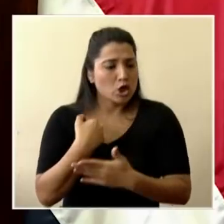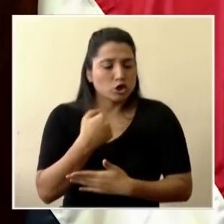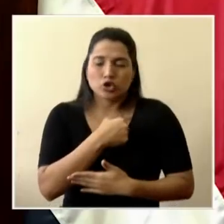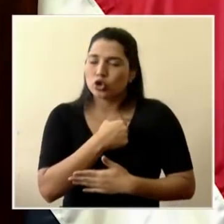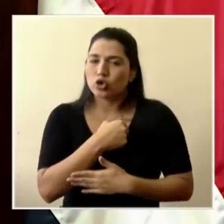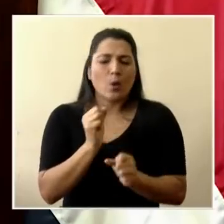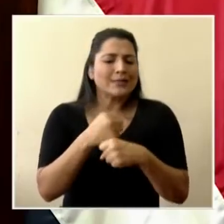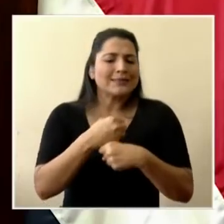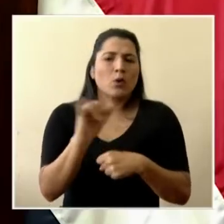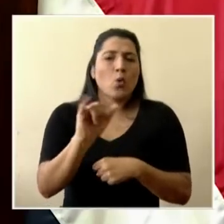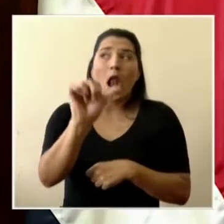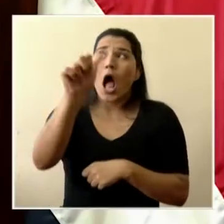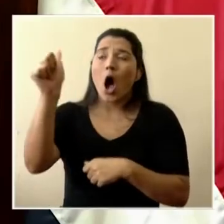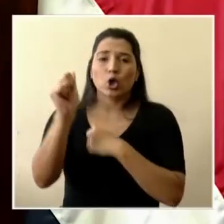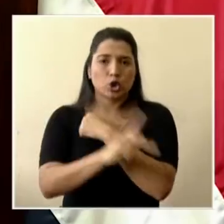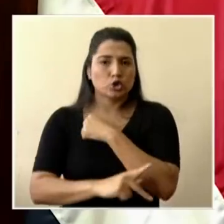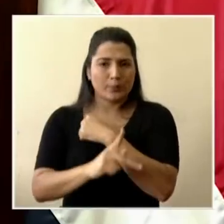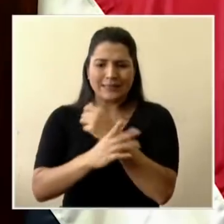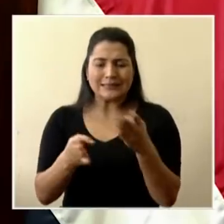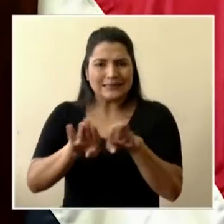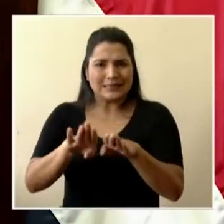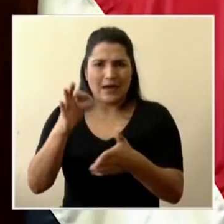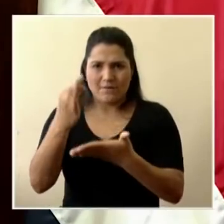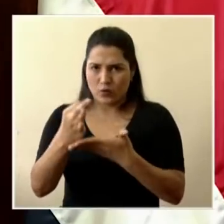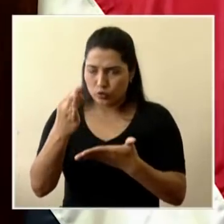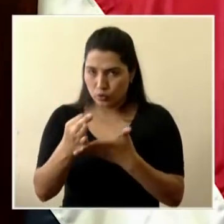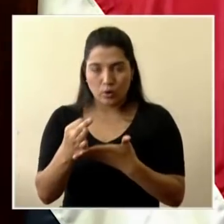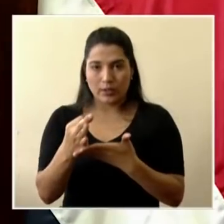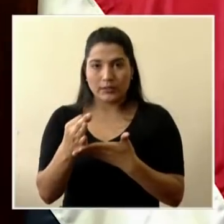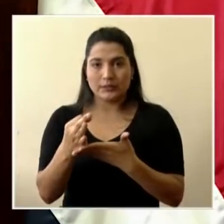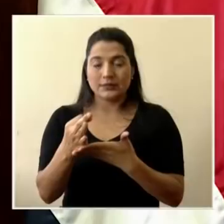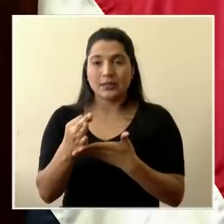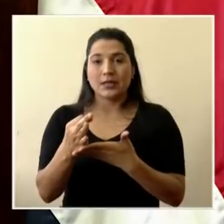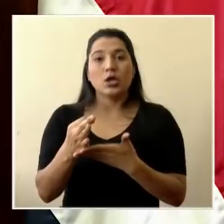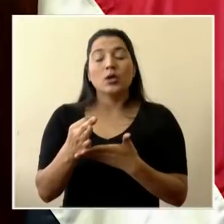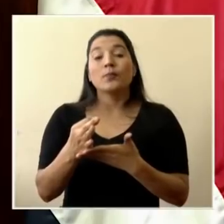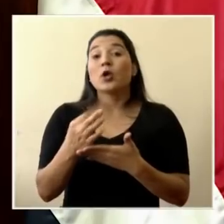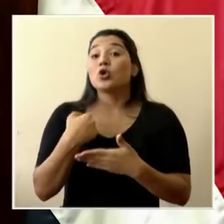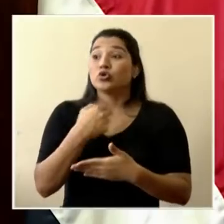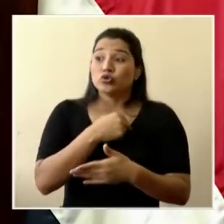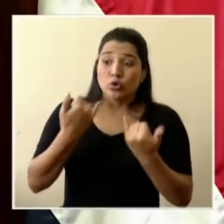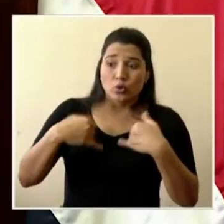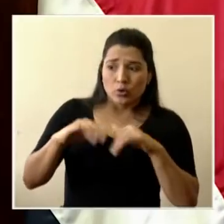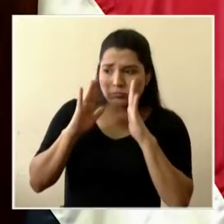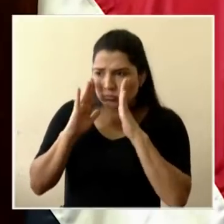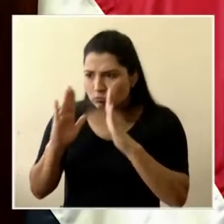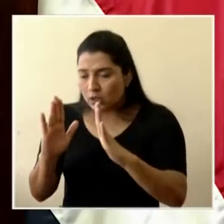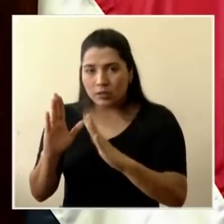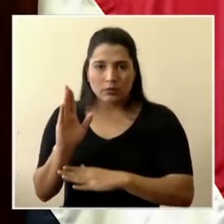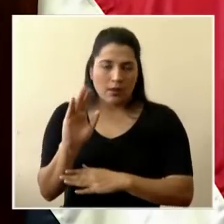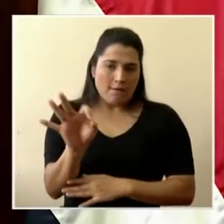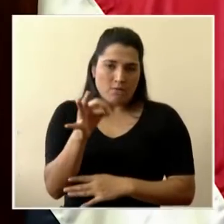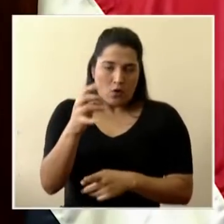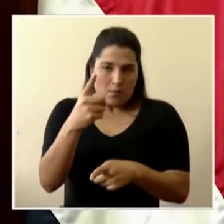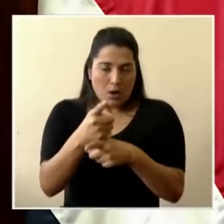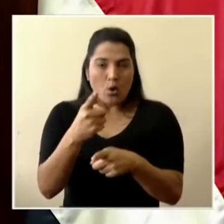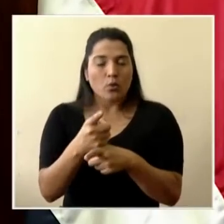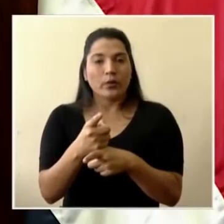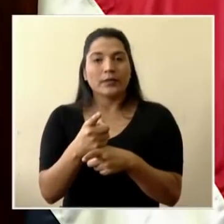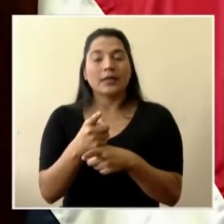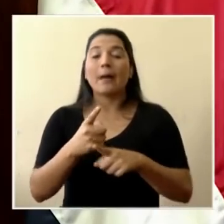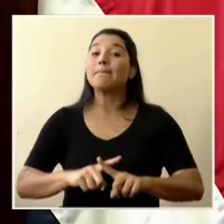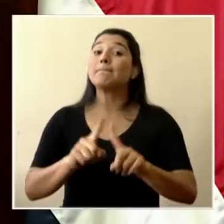sus fronteras. No responde una situación con la otra, estamos a la expectativa, estamos atentos como corresponde en este tipo de